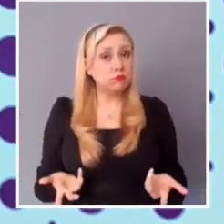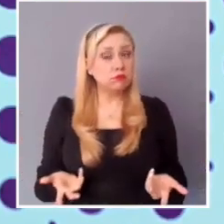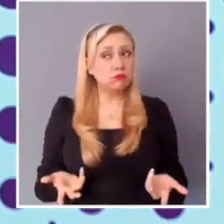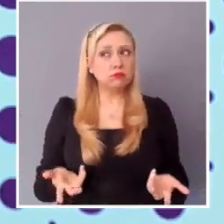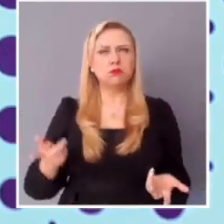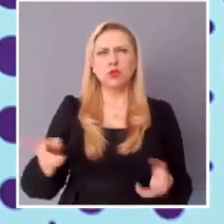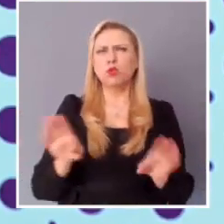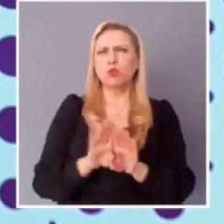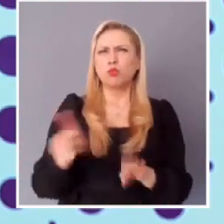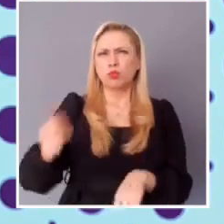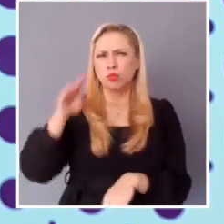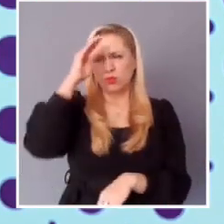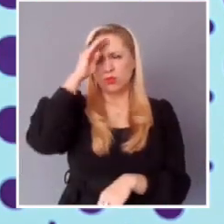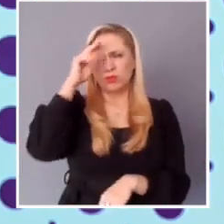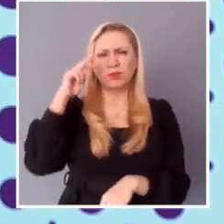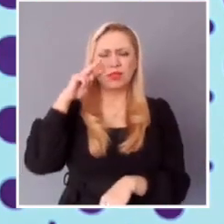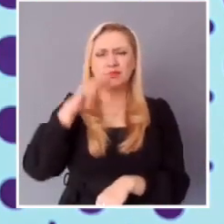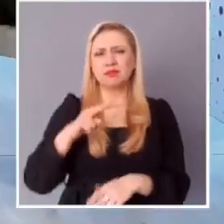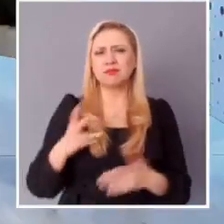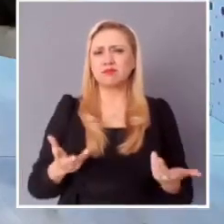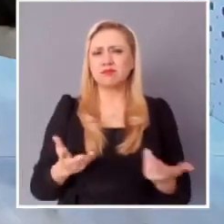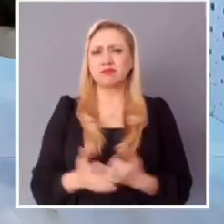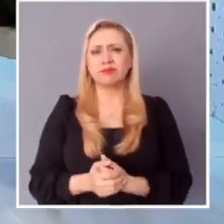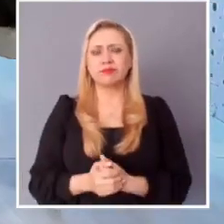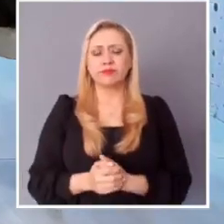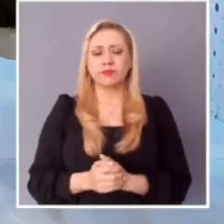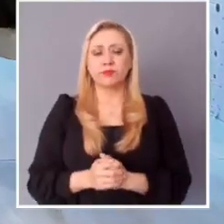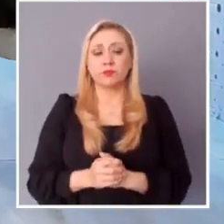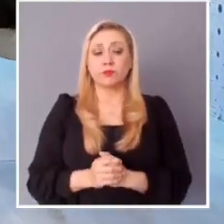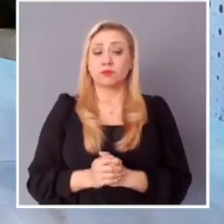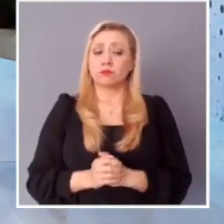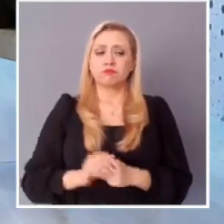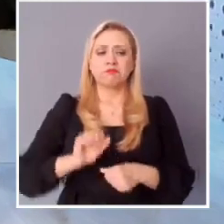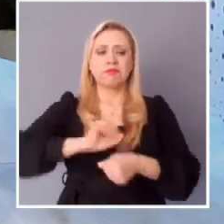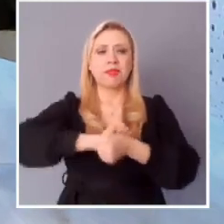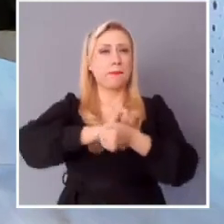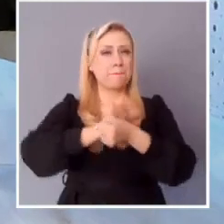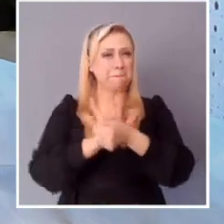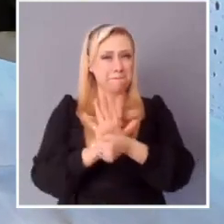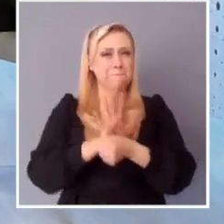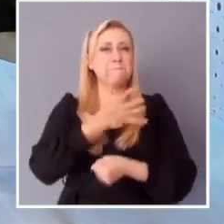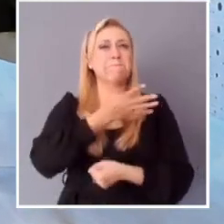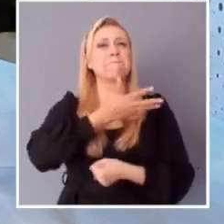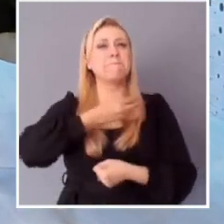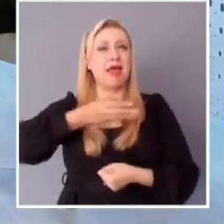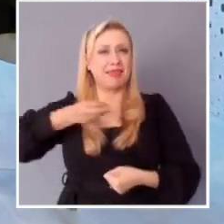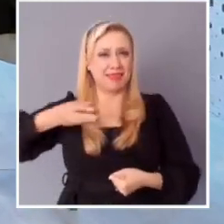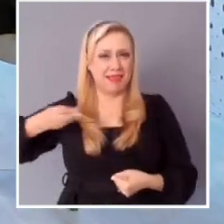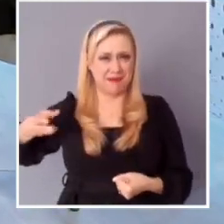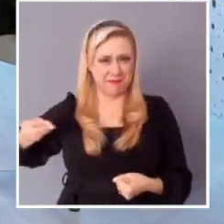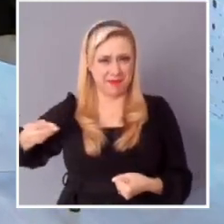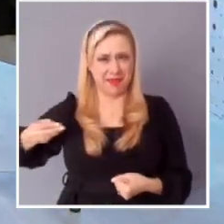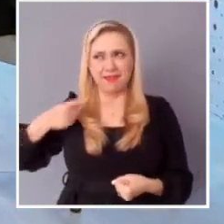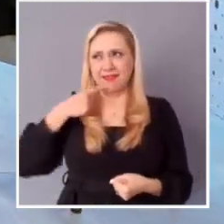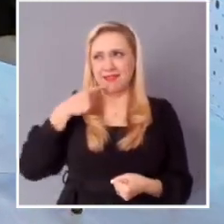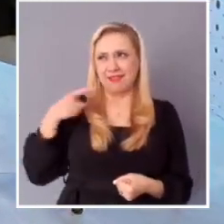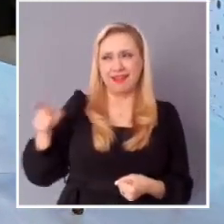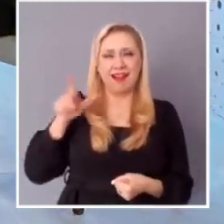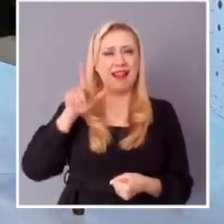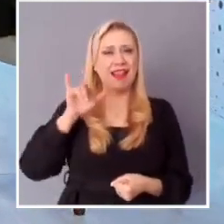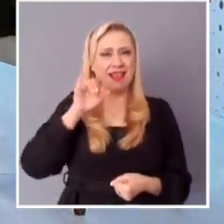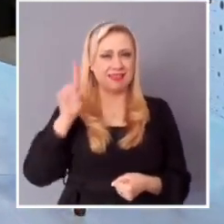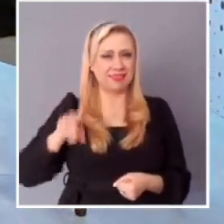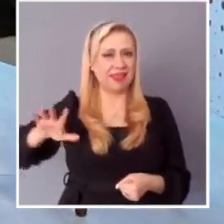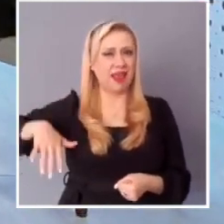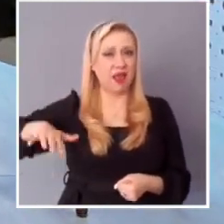te merece esta situación? Yo diría que la pandemia, y como bien lo dijo hace unos momentos Liz, nos ha demostrado